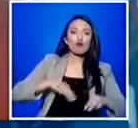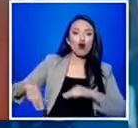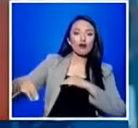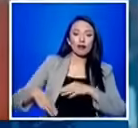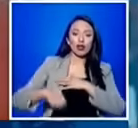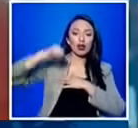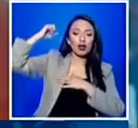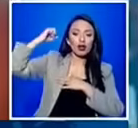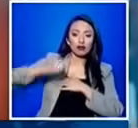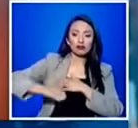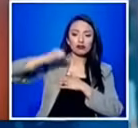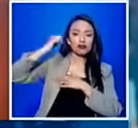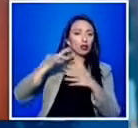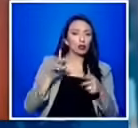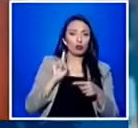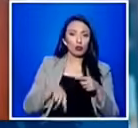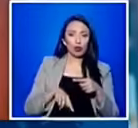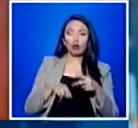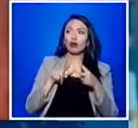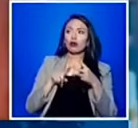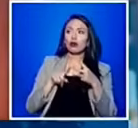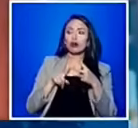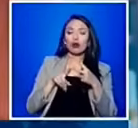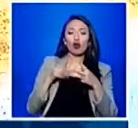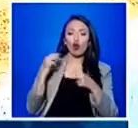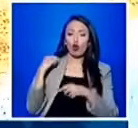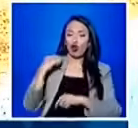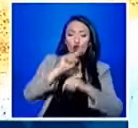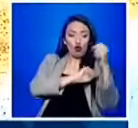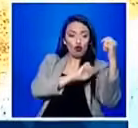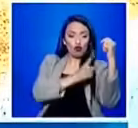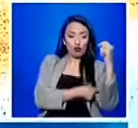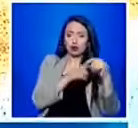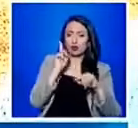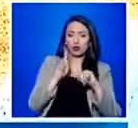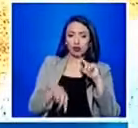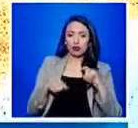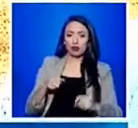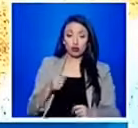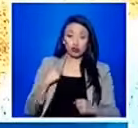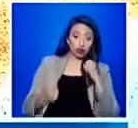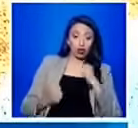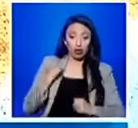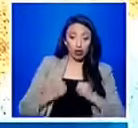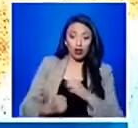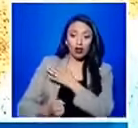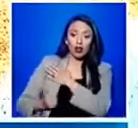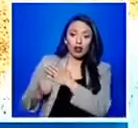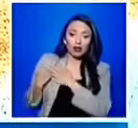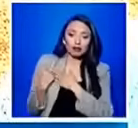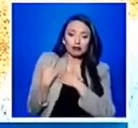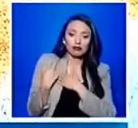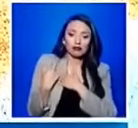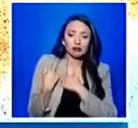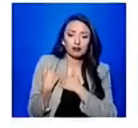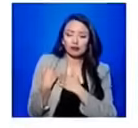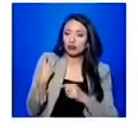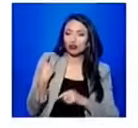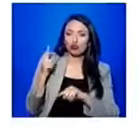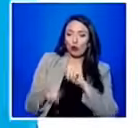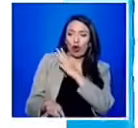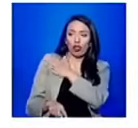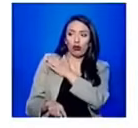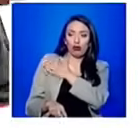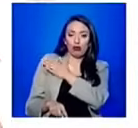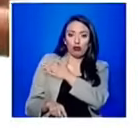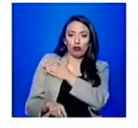la cual no puedo hacer mucha fuerza. Y al correr no puedo movilizarlo bien, lo llevo ahí estático el brazo.